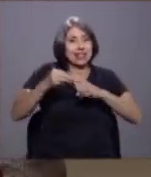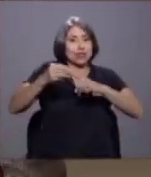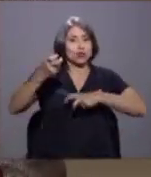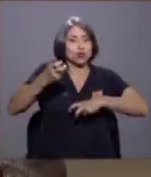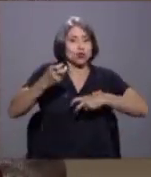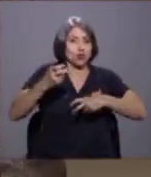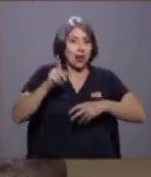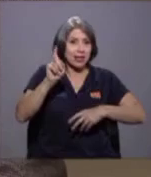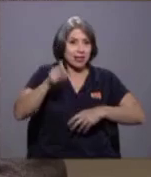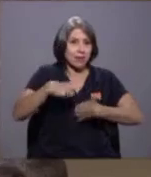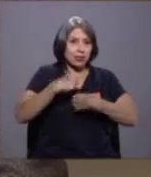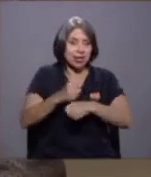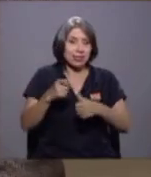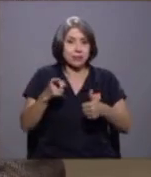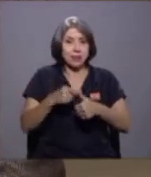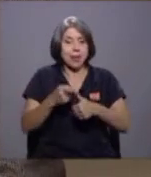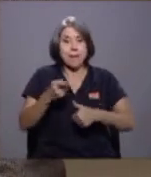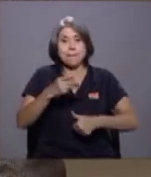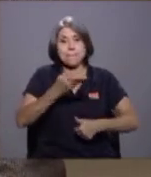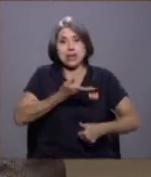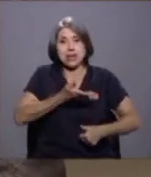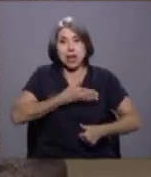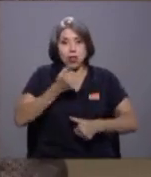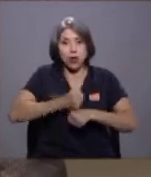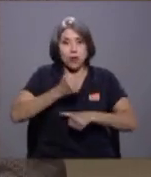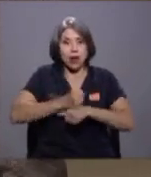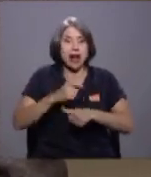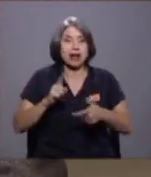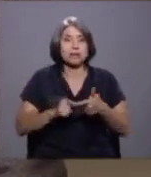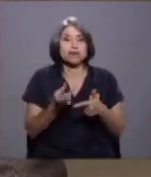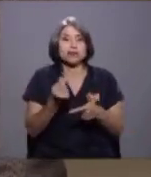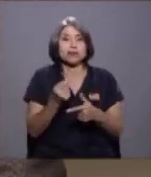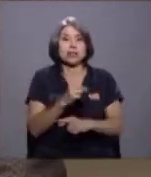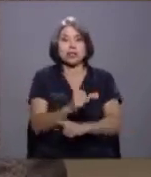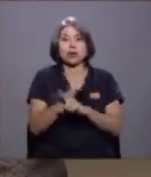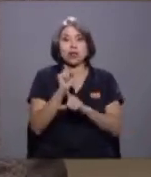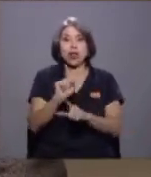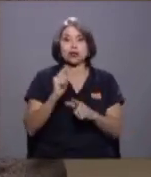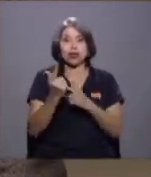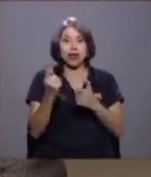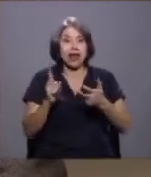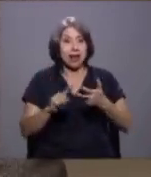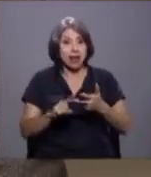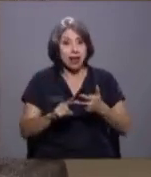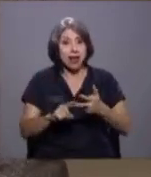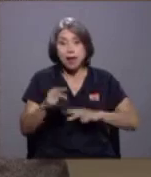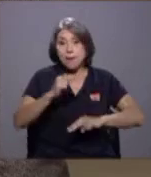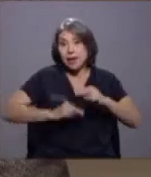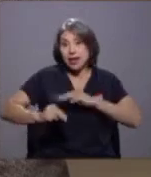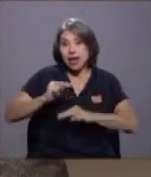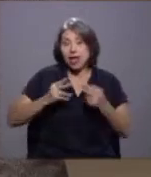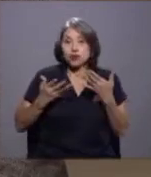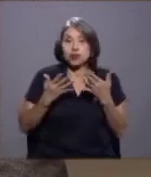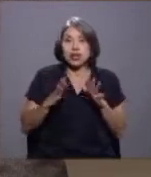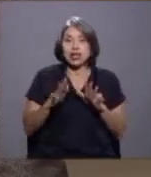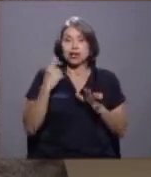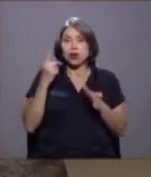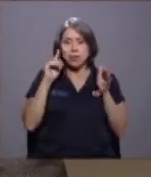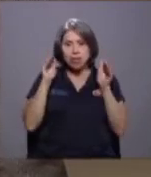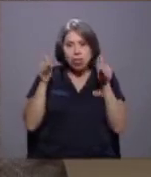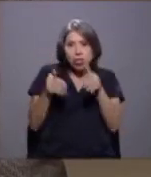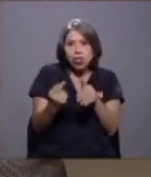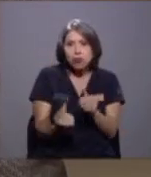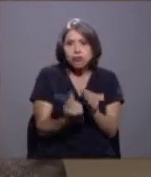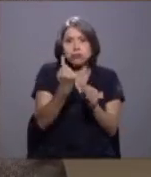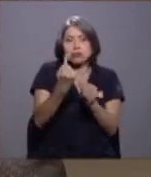laboral, las de los costos de la seguridad social, las de los mercados que están monopolizados, o sea,